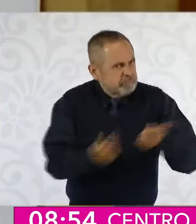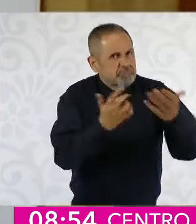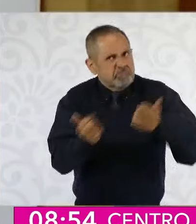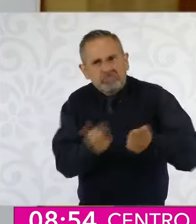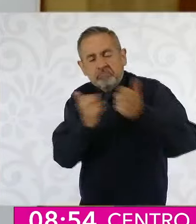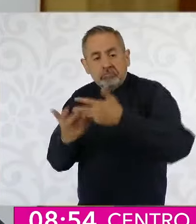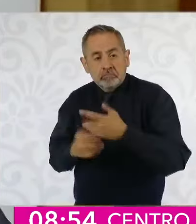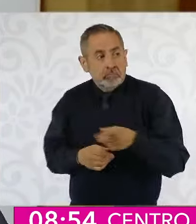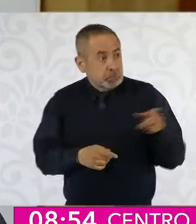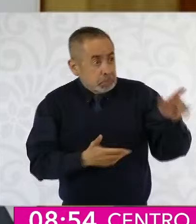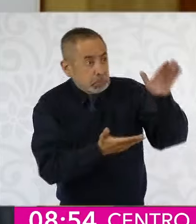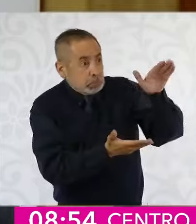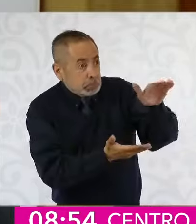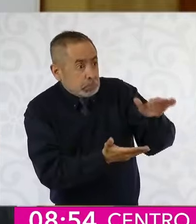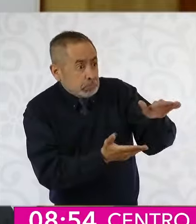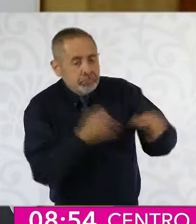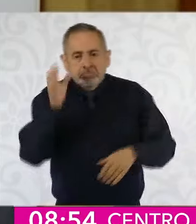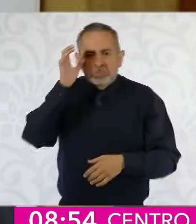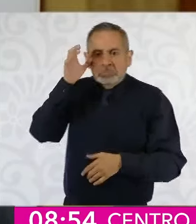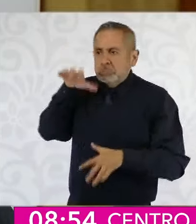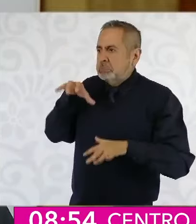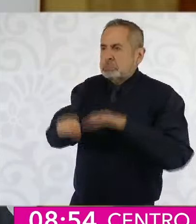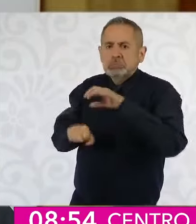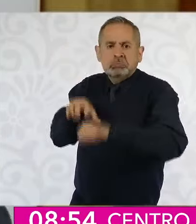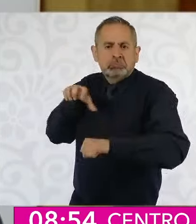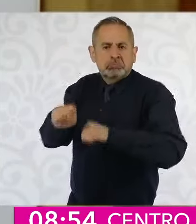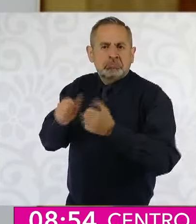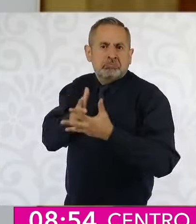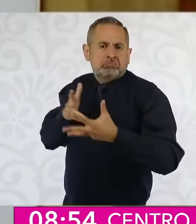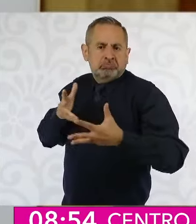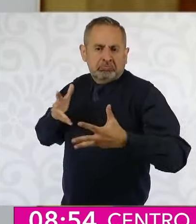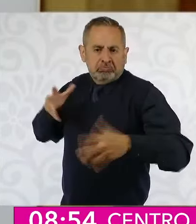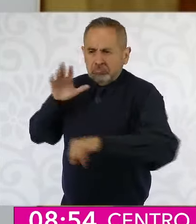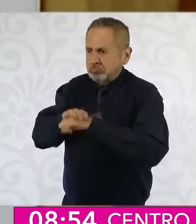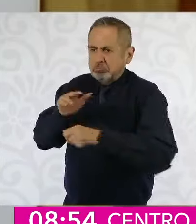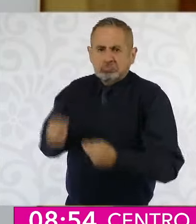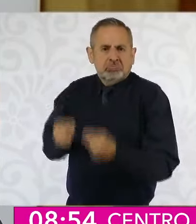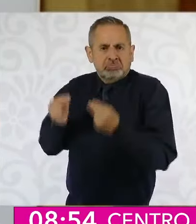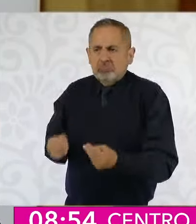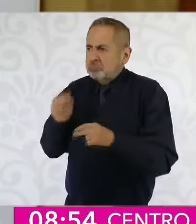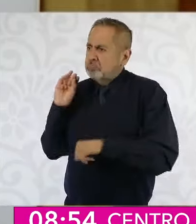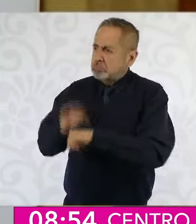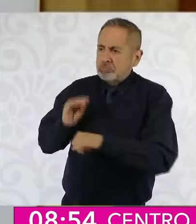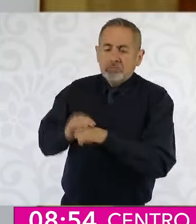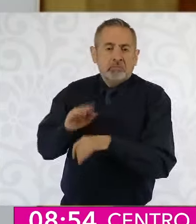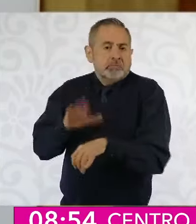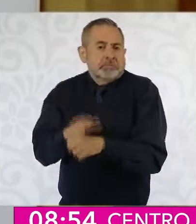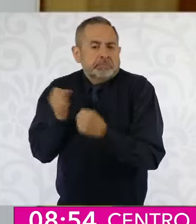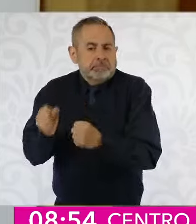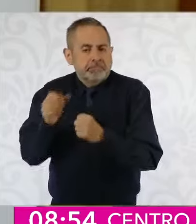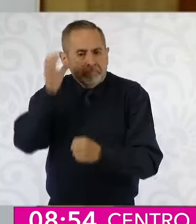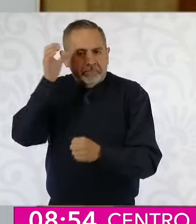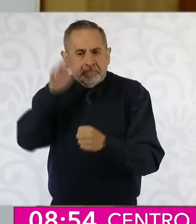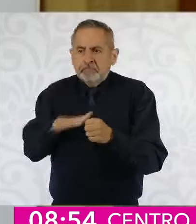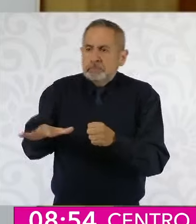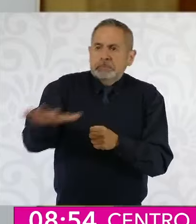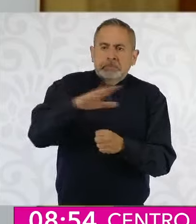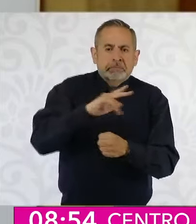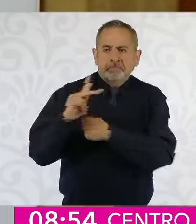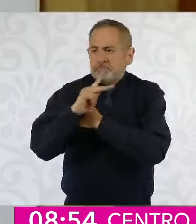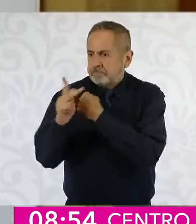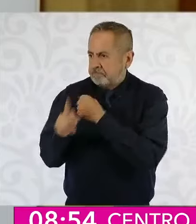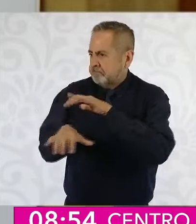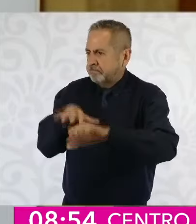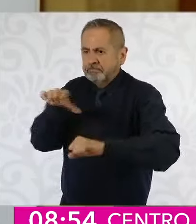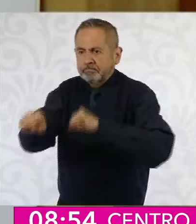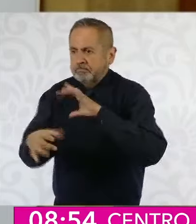geopolítico de que China va tomando cada vez mayor participación comercial, va tomando mayor participación geopolítica en los países que